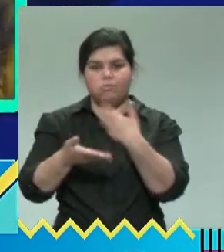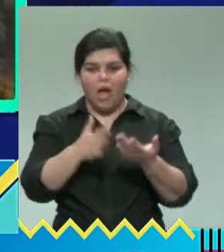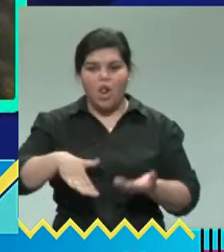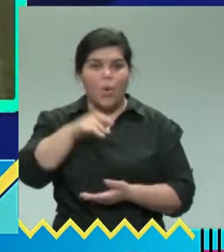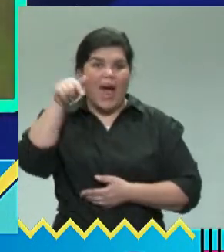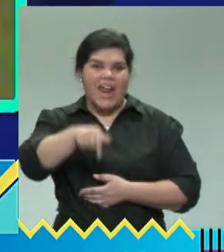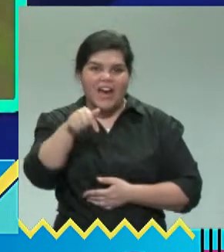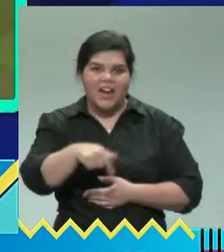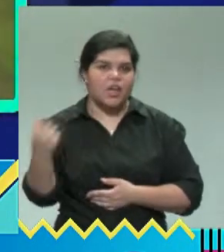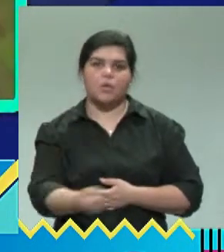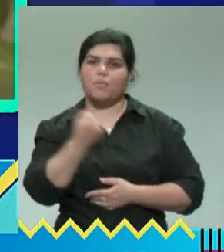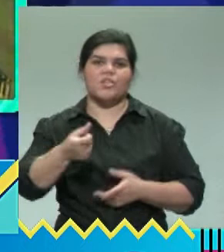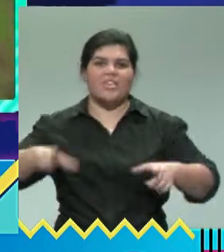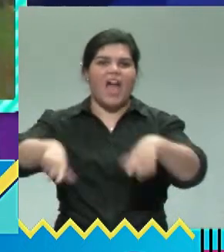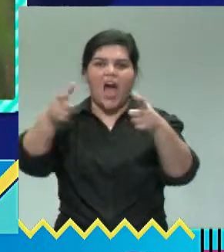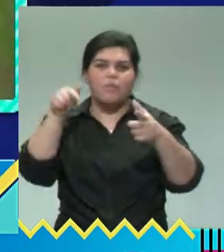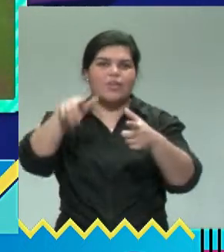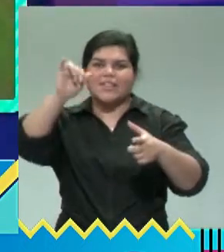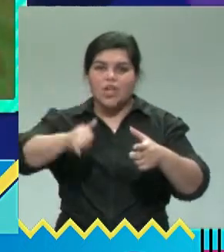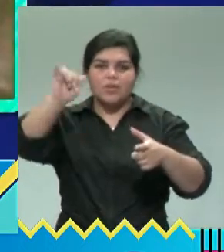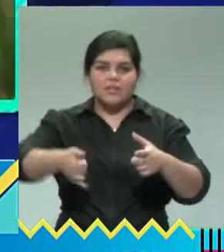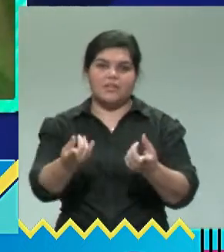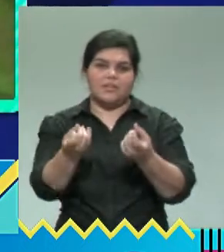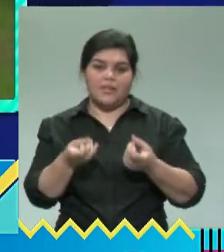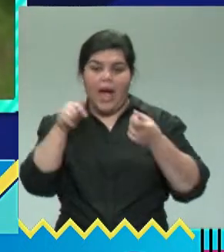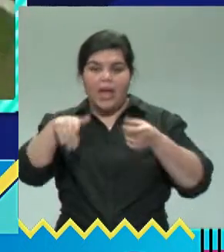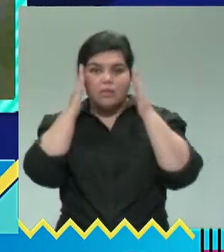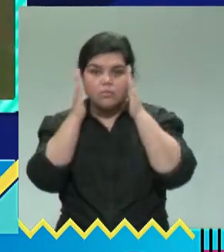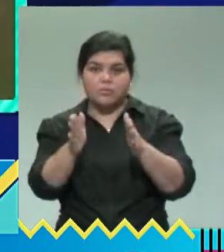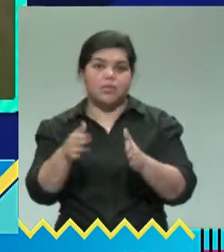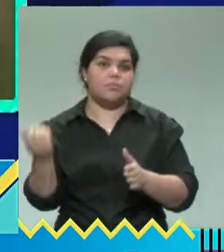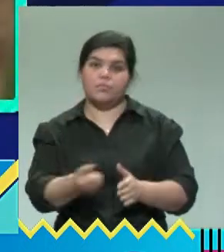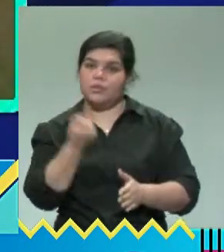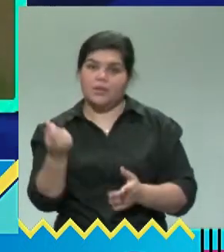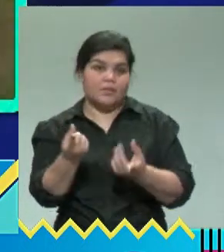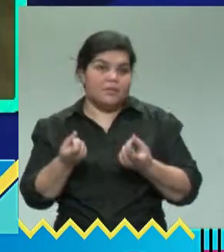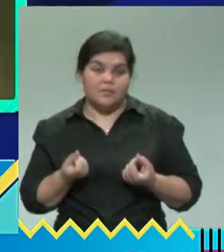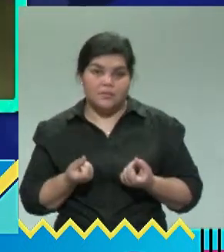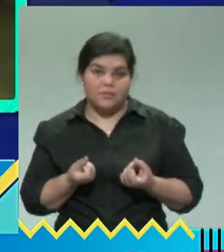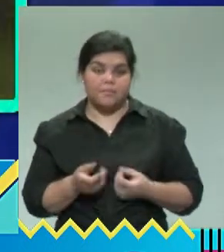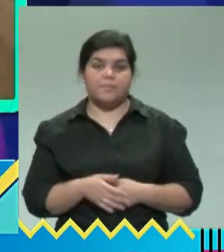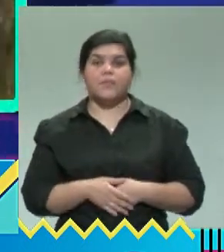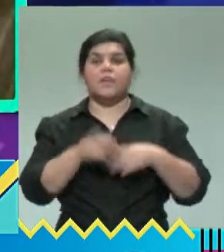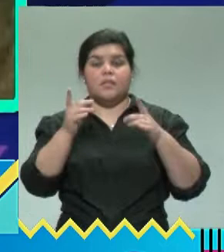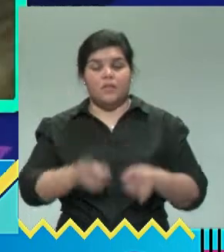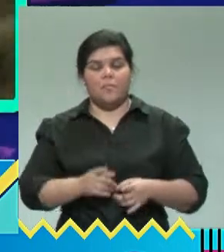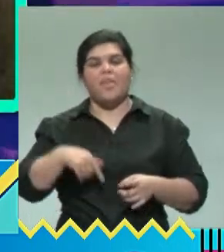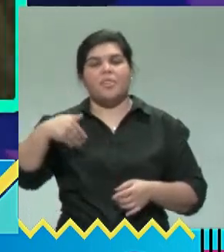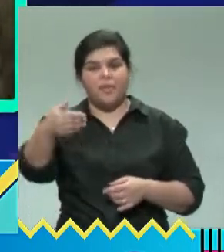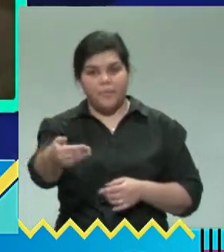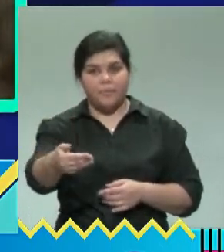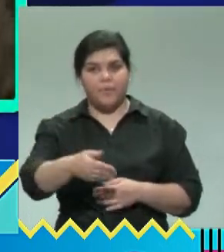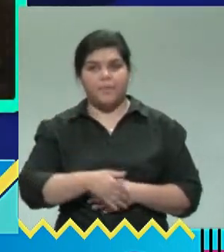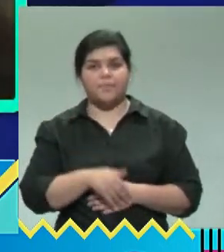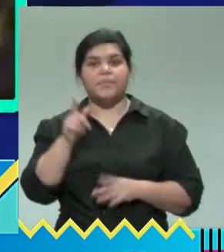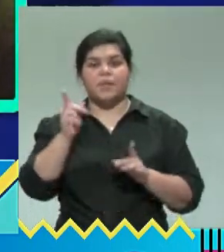país, depende del árbol. Por lo tanto, tenemos que tener un trabajo ahí. Y después lo otro, creo que algo de lo que seguramente abordaremos y que es muy importante lo que se